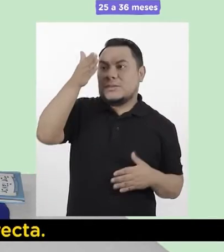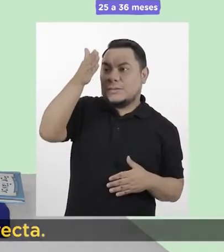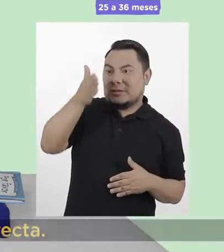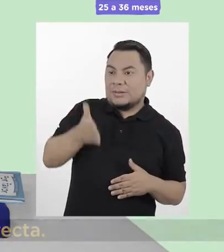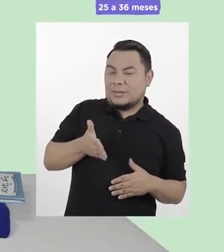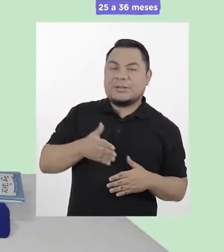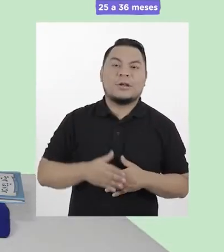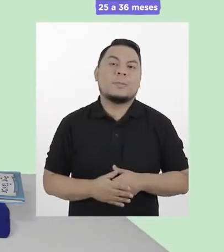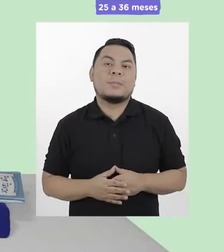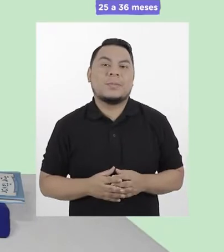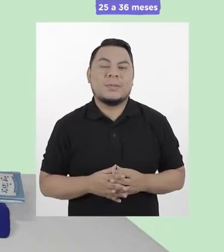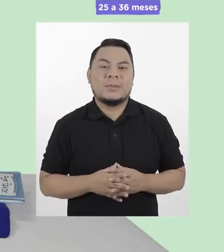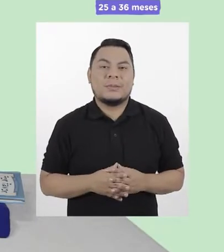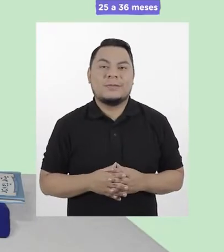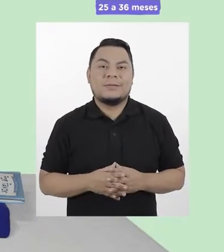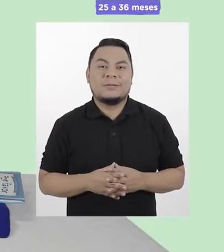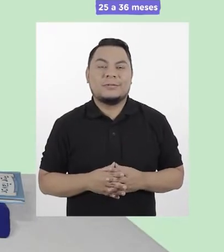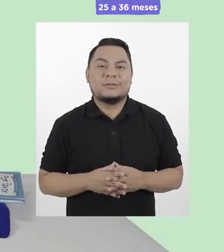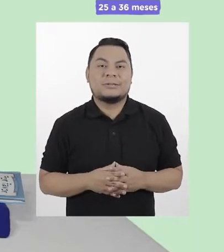recta.